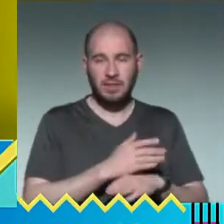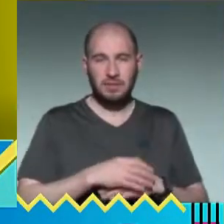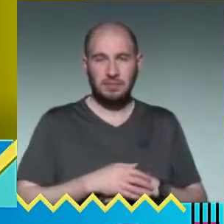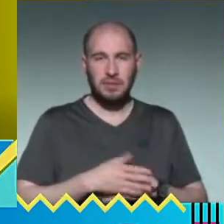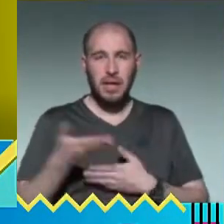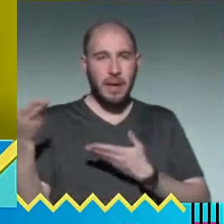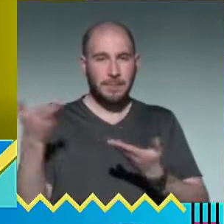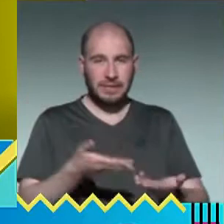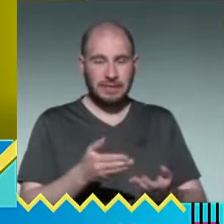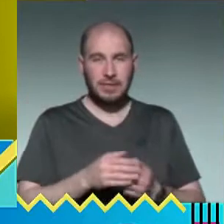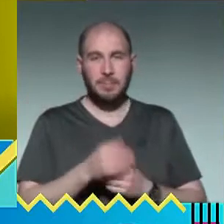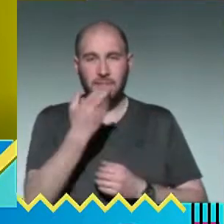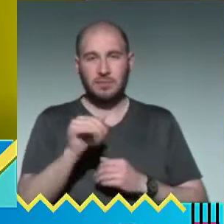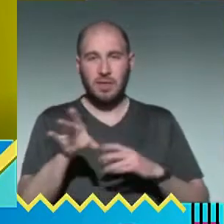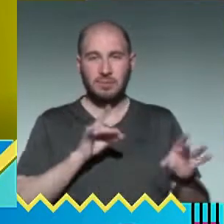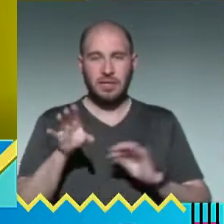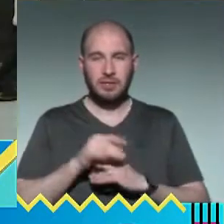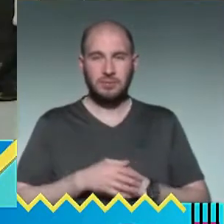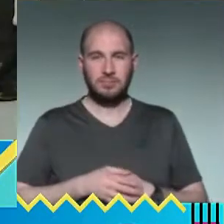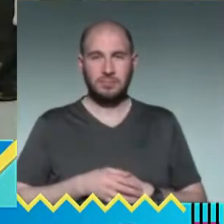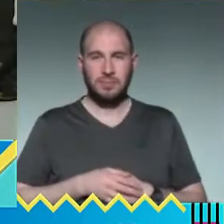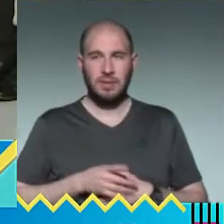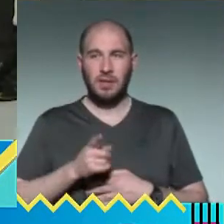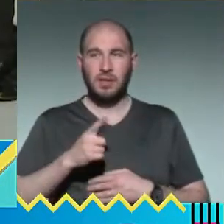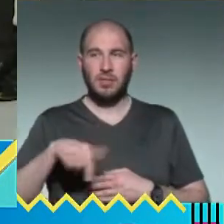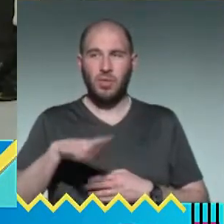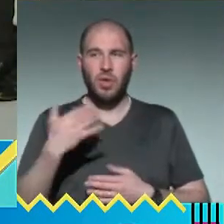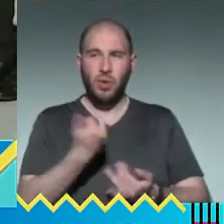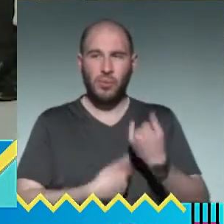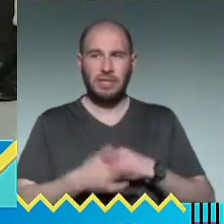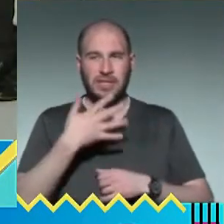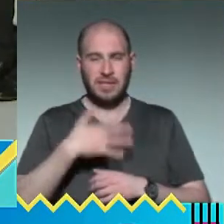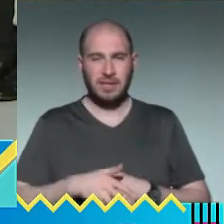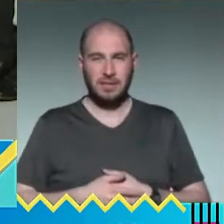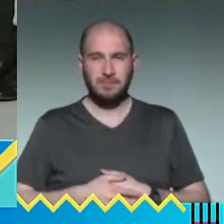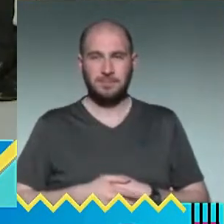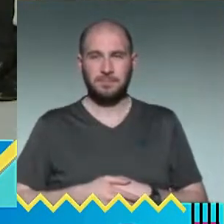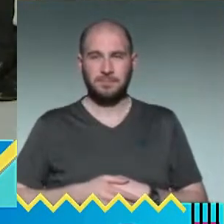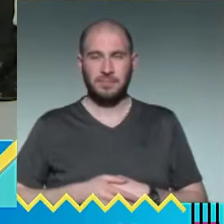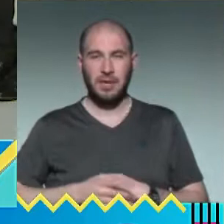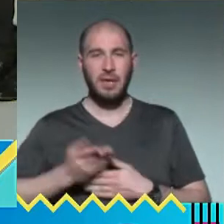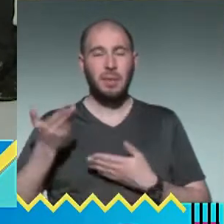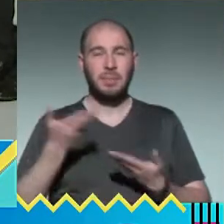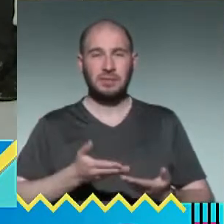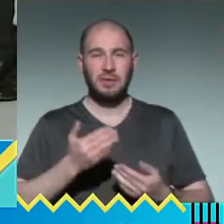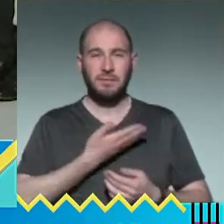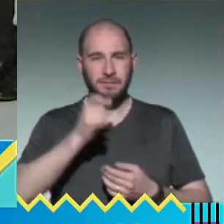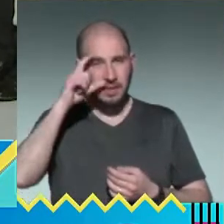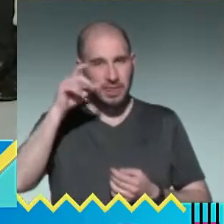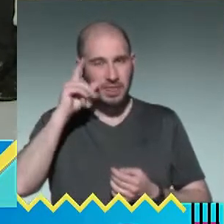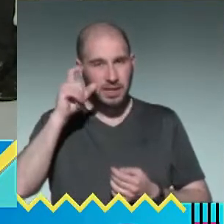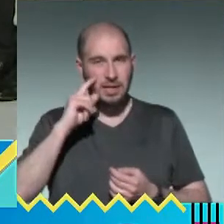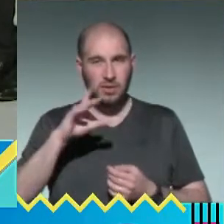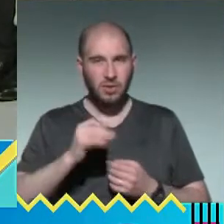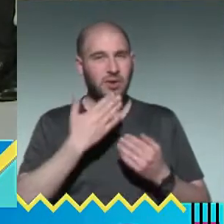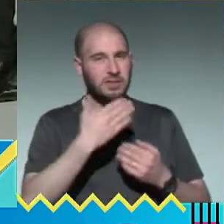a presentar obviamente a nuestros invitados, así que nos van a dar un poco de entendimiento en todo esto. Voy a presentar a Federico Morávitos.